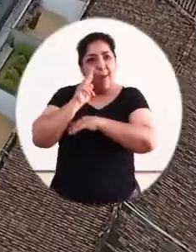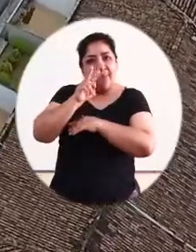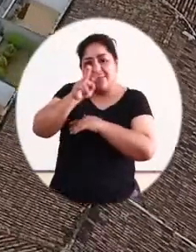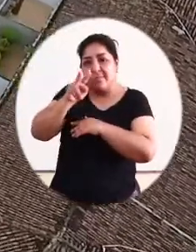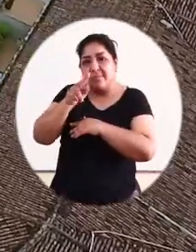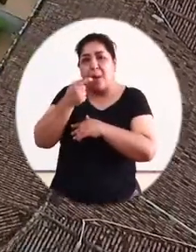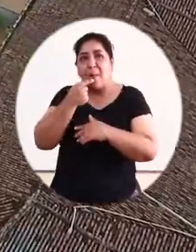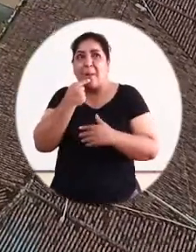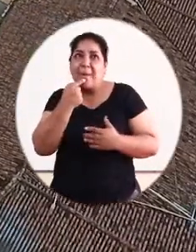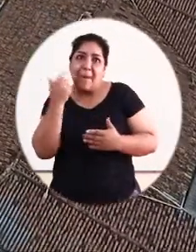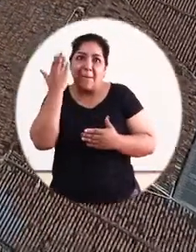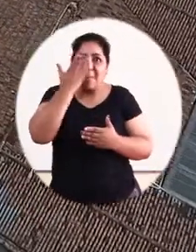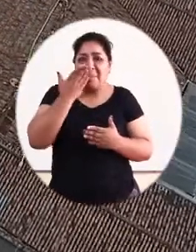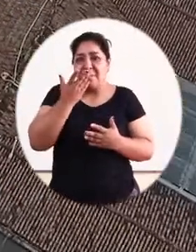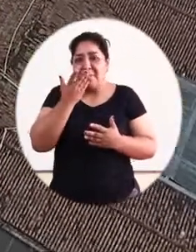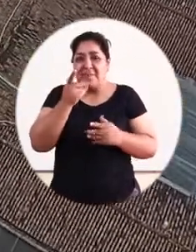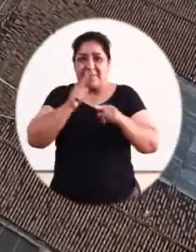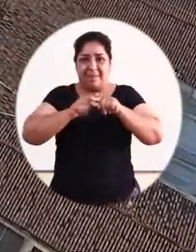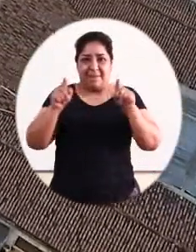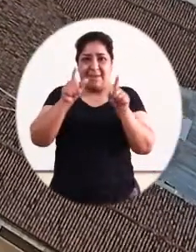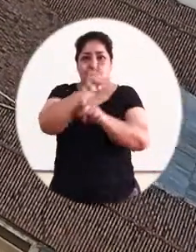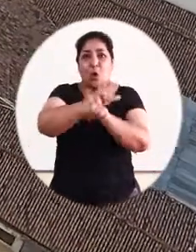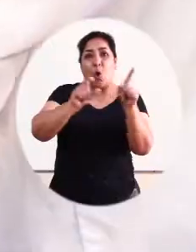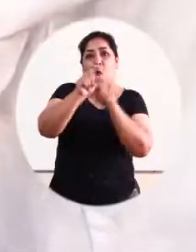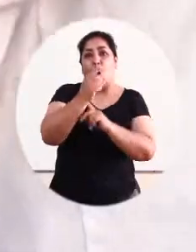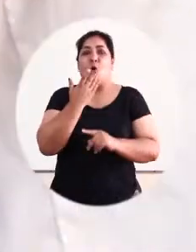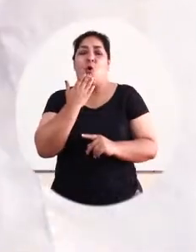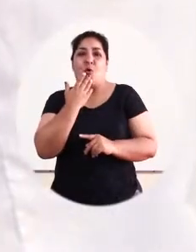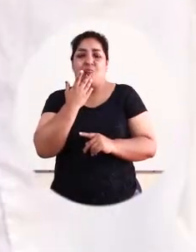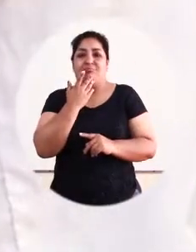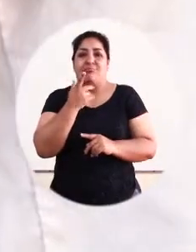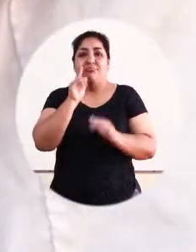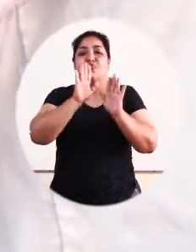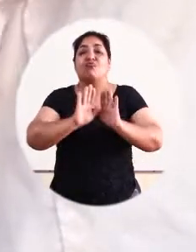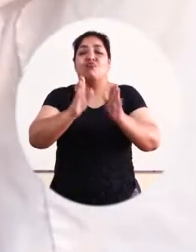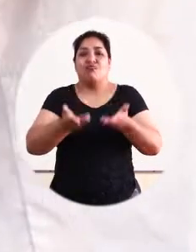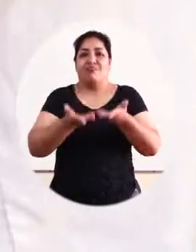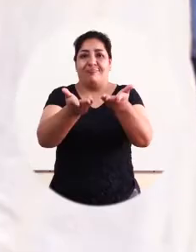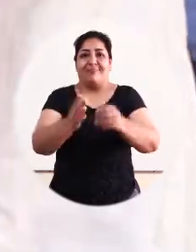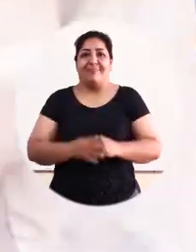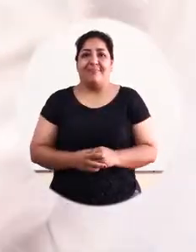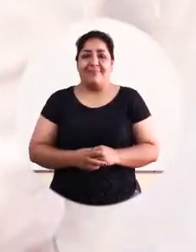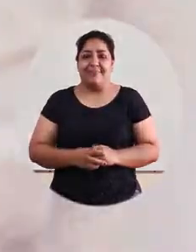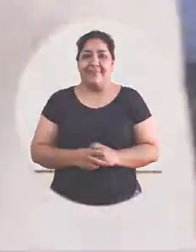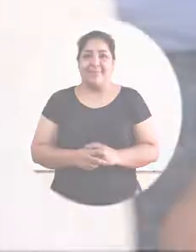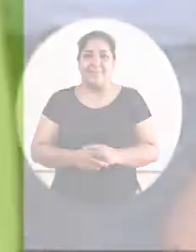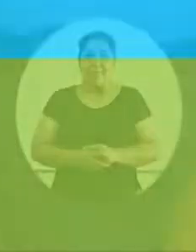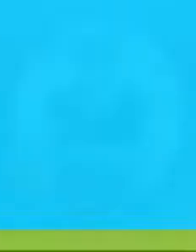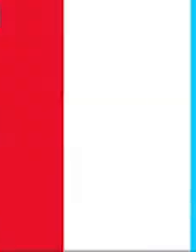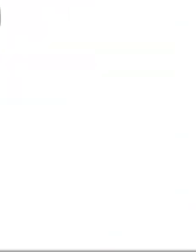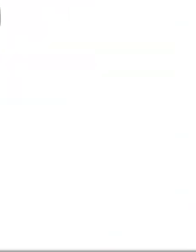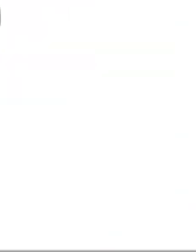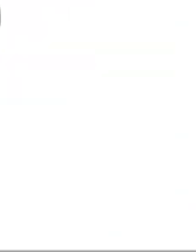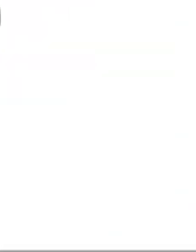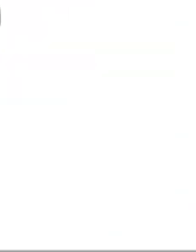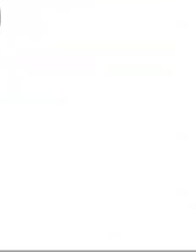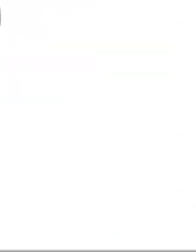sus calles probar sabores que se fusionan con los matices de colores y cultura que ofrece este territorio